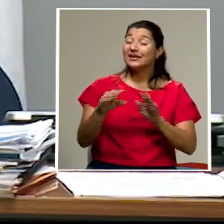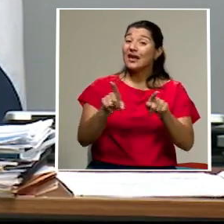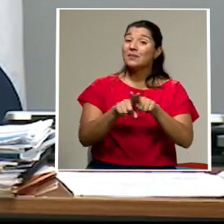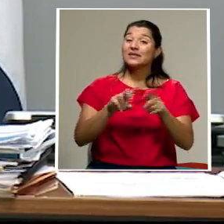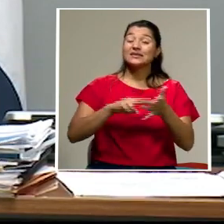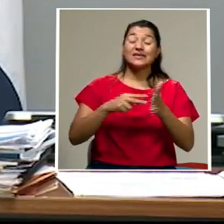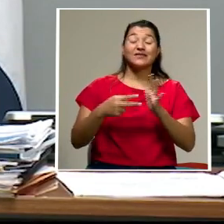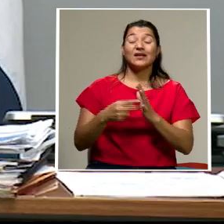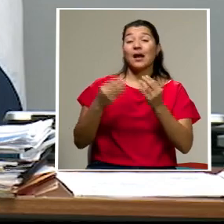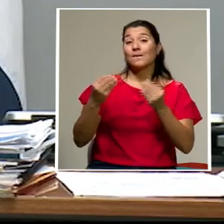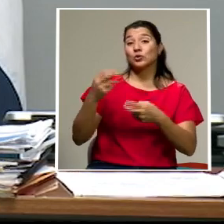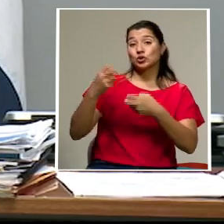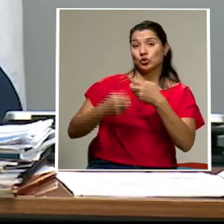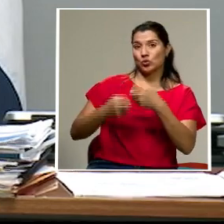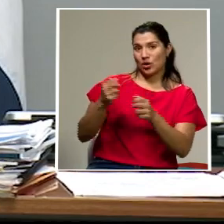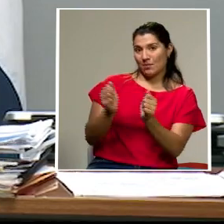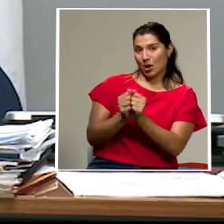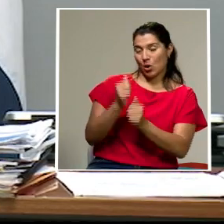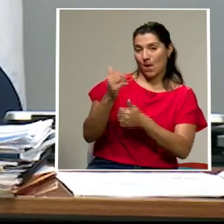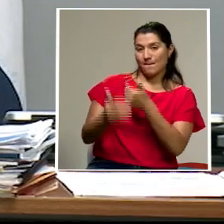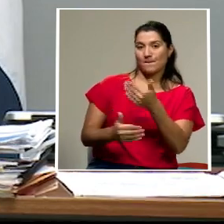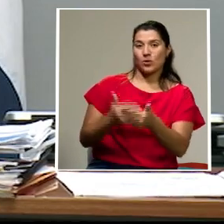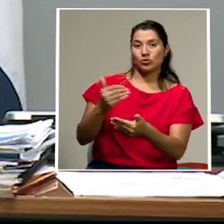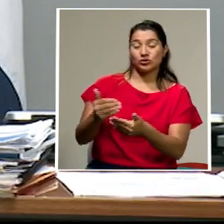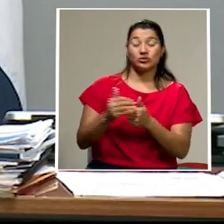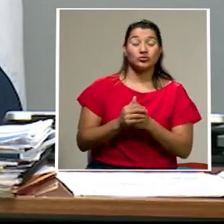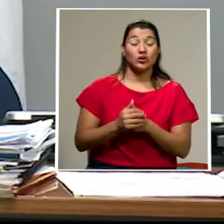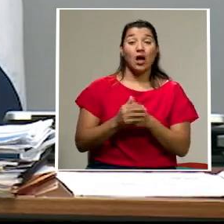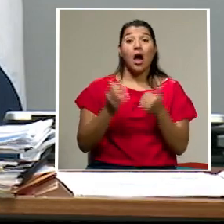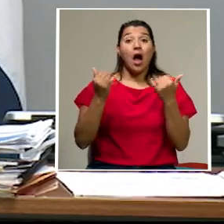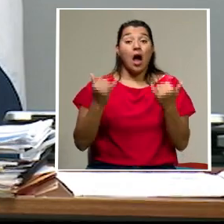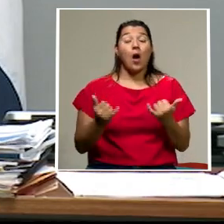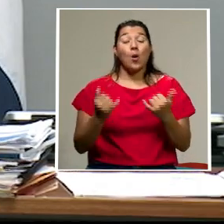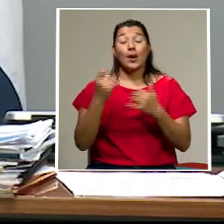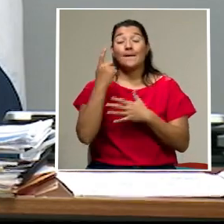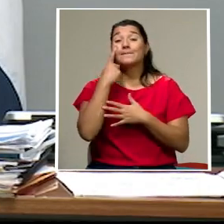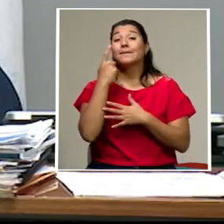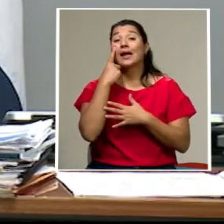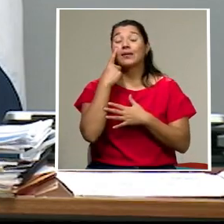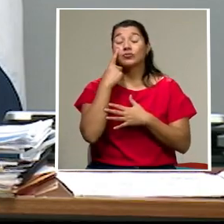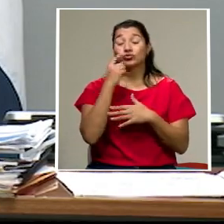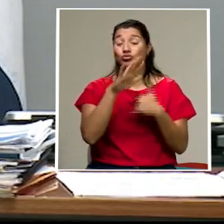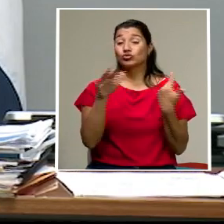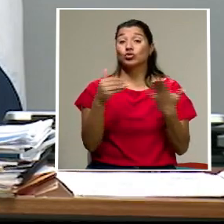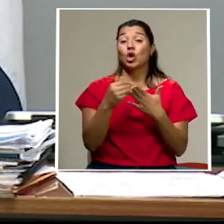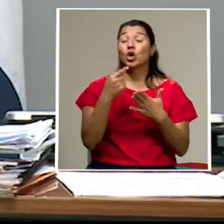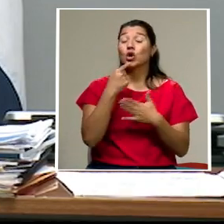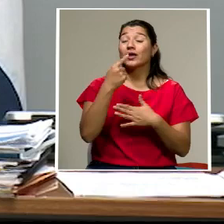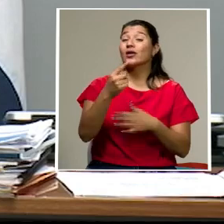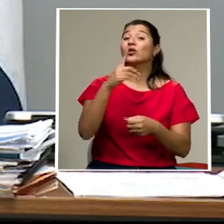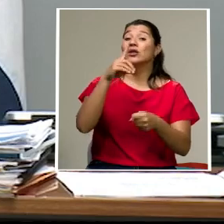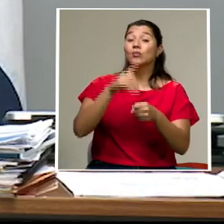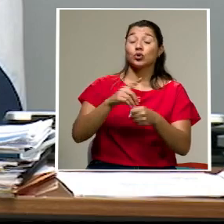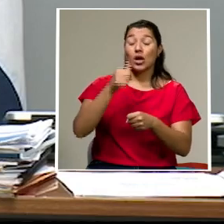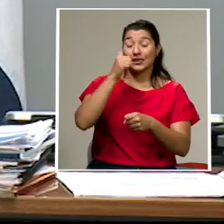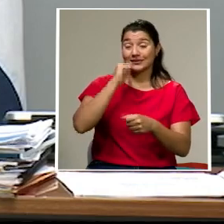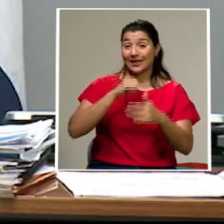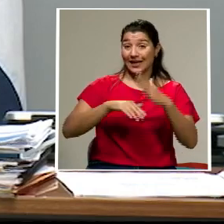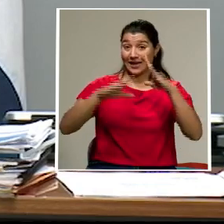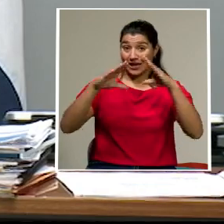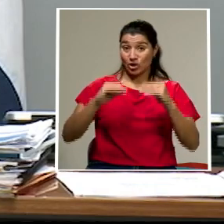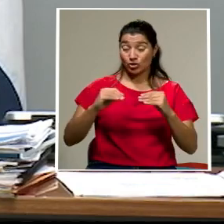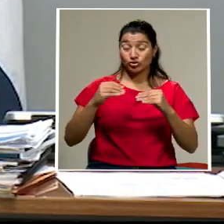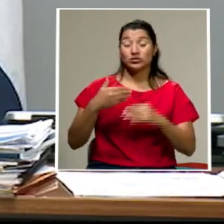lo que es su camino. Vamos a ver qué es parte de lo que mencionaron los diputados anoche cuando